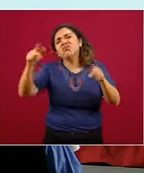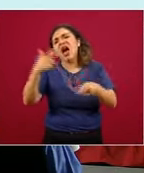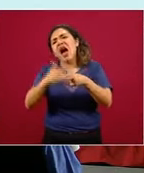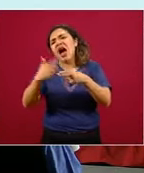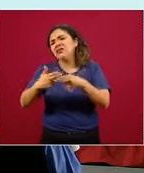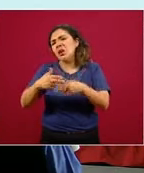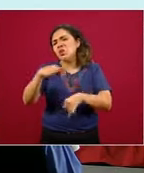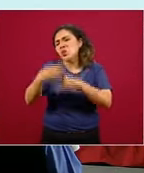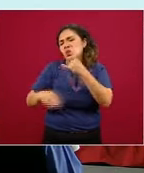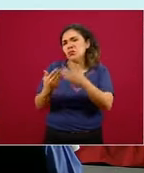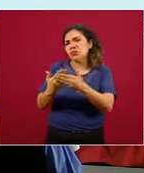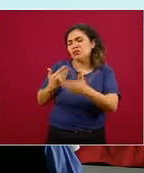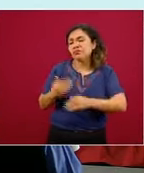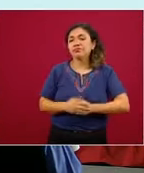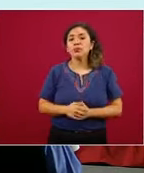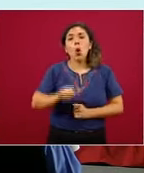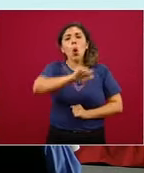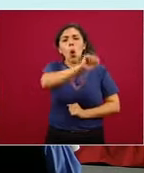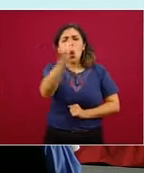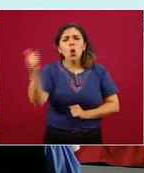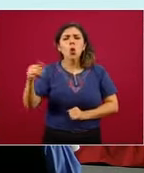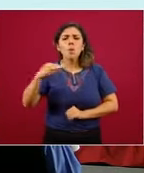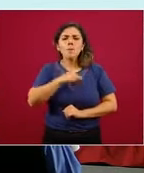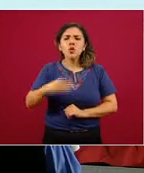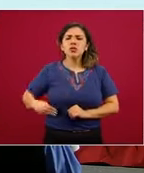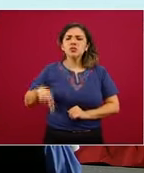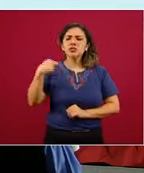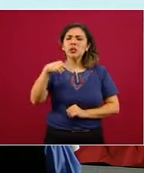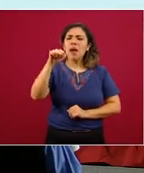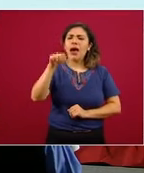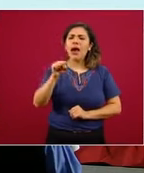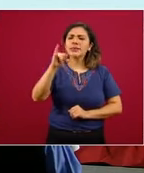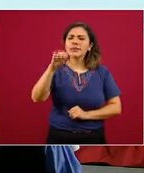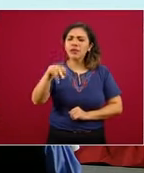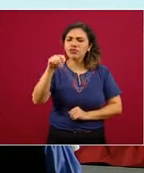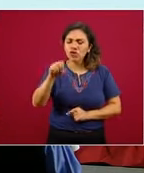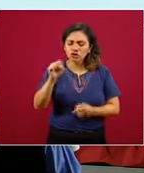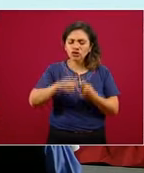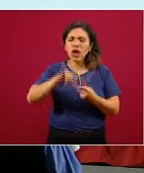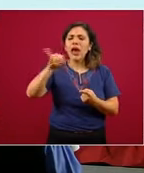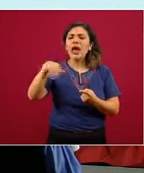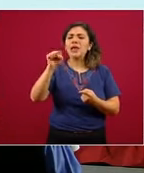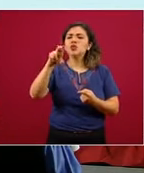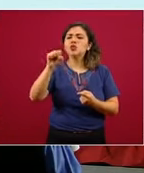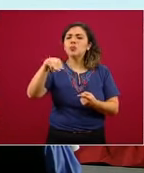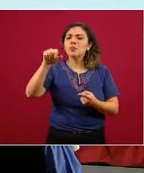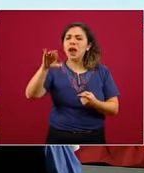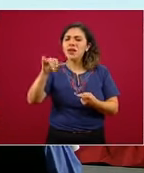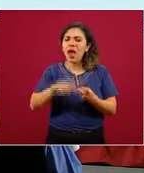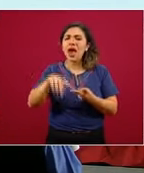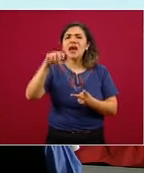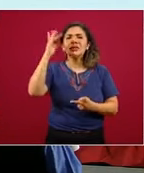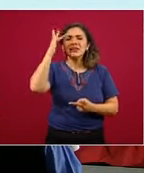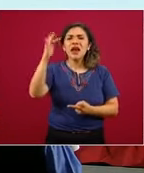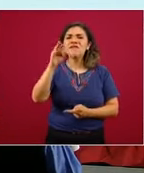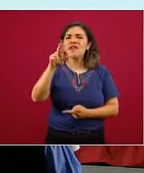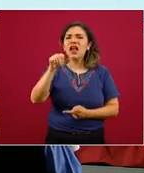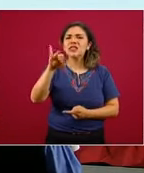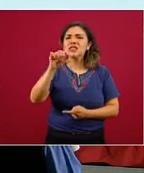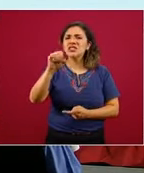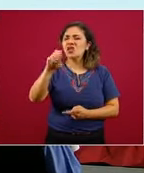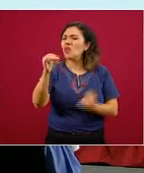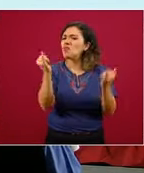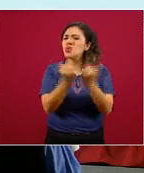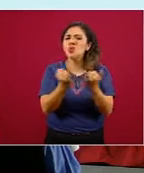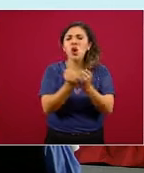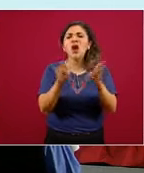hasta el último corte. Otros municipios como Asientos, Jesús María y San Francisco de los Romos, con una actividad bastante